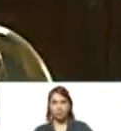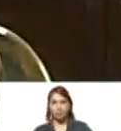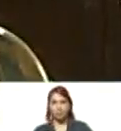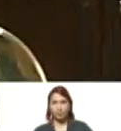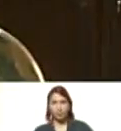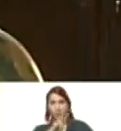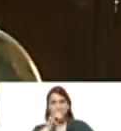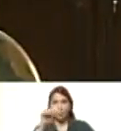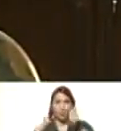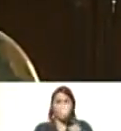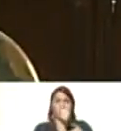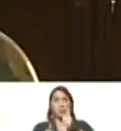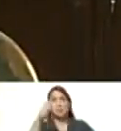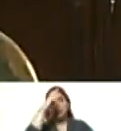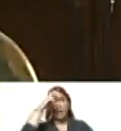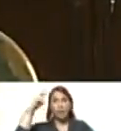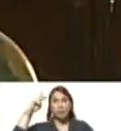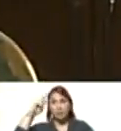vicecancilleres,